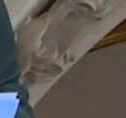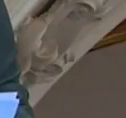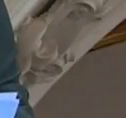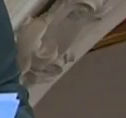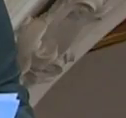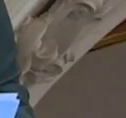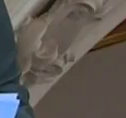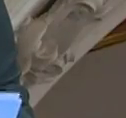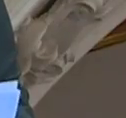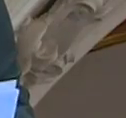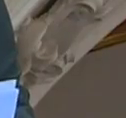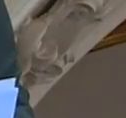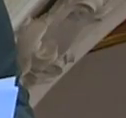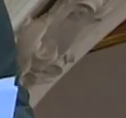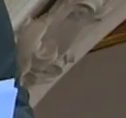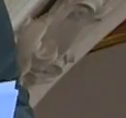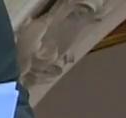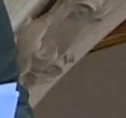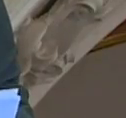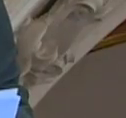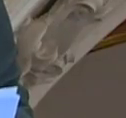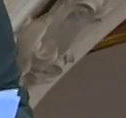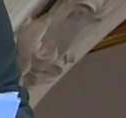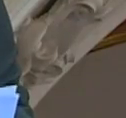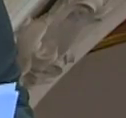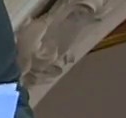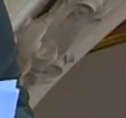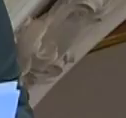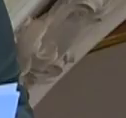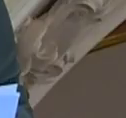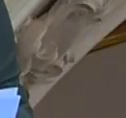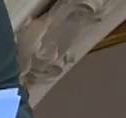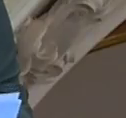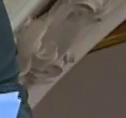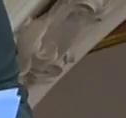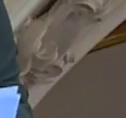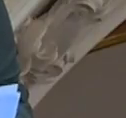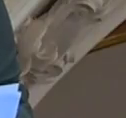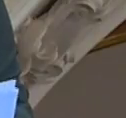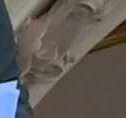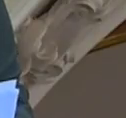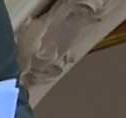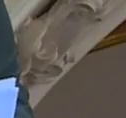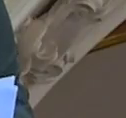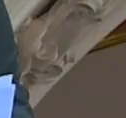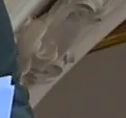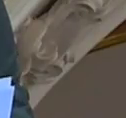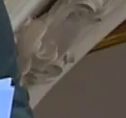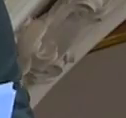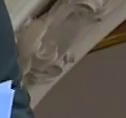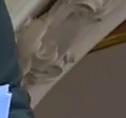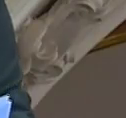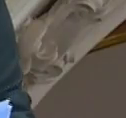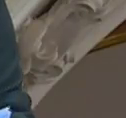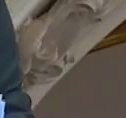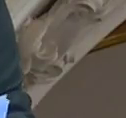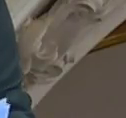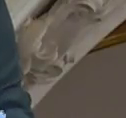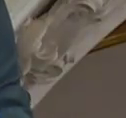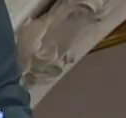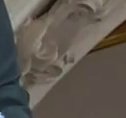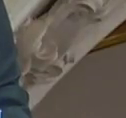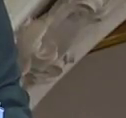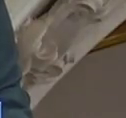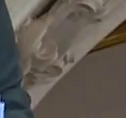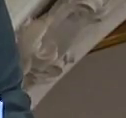a alguien con un mortero, como ocurrió con un motorizado, y luego acuchillarlo y golpear su cadáver.